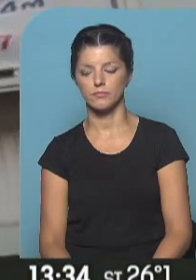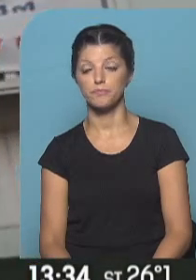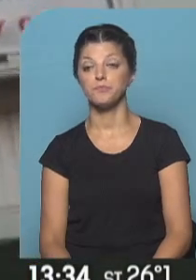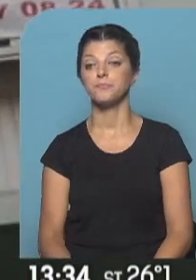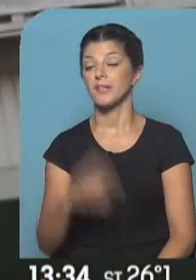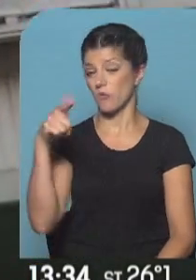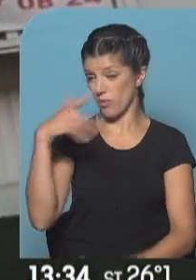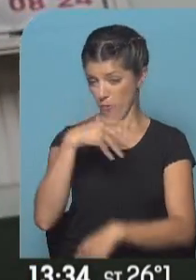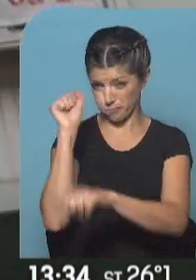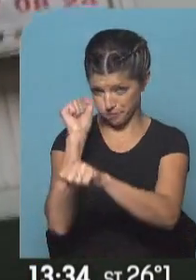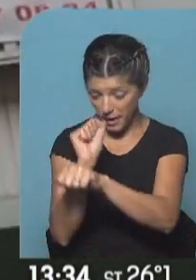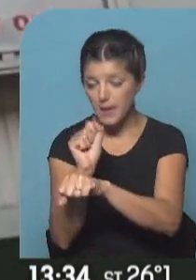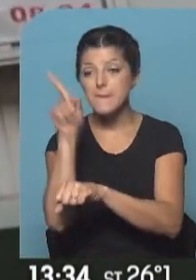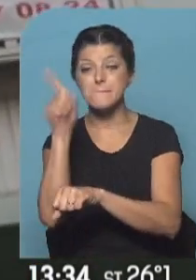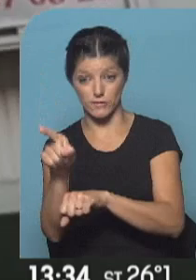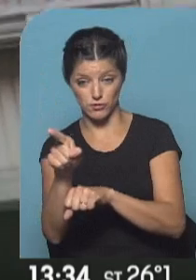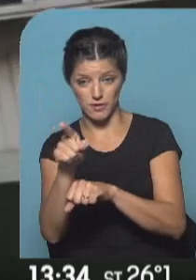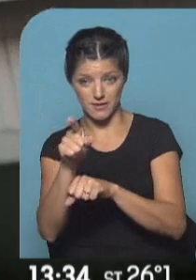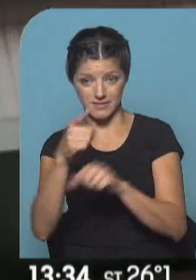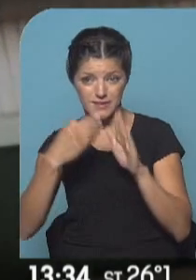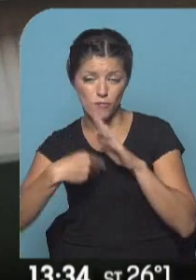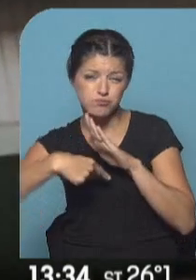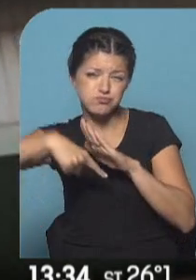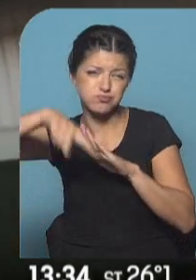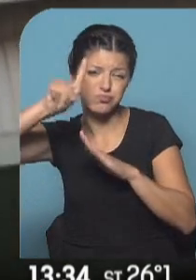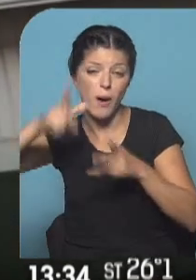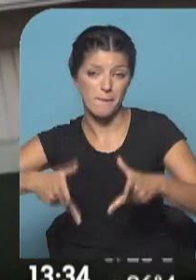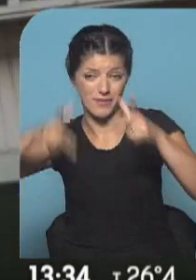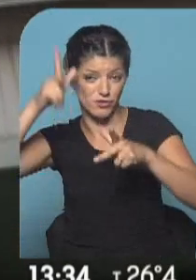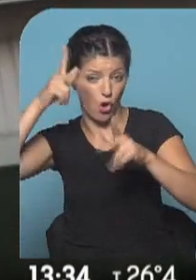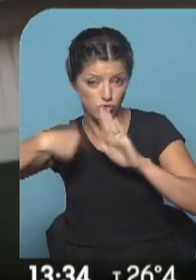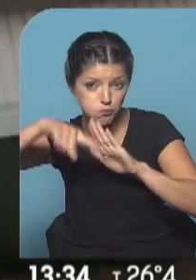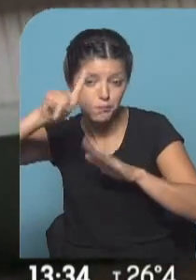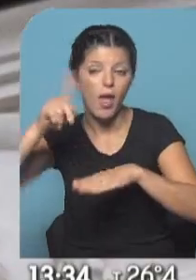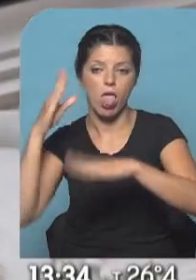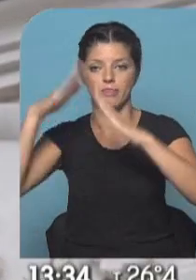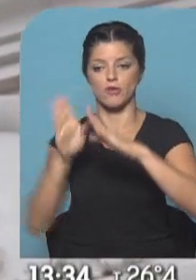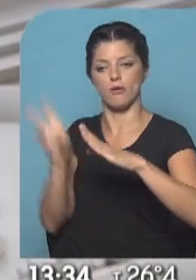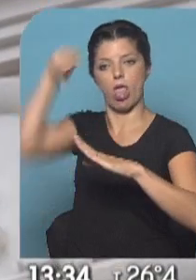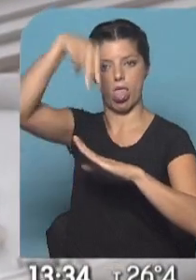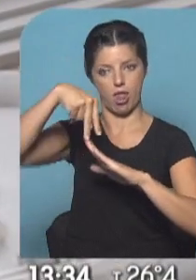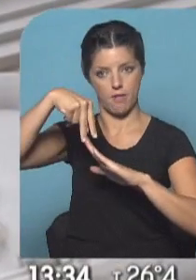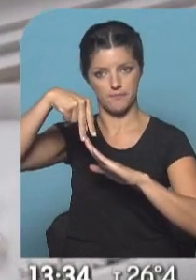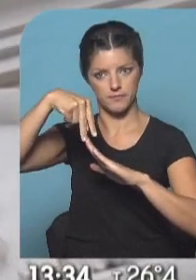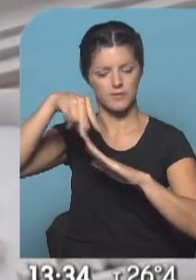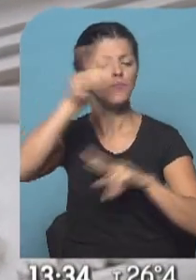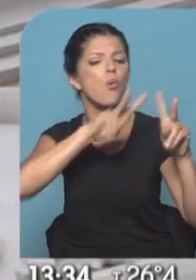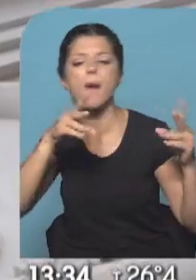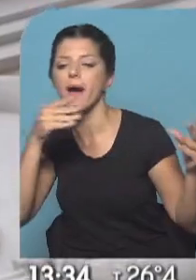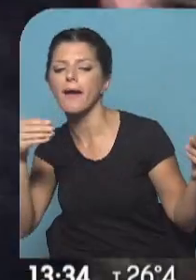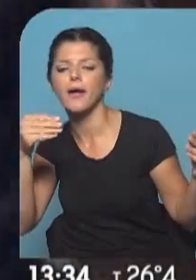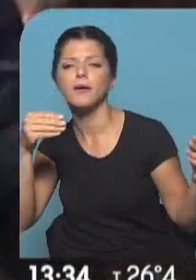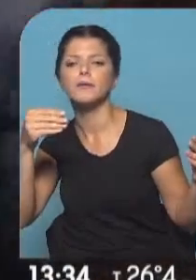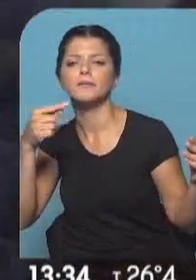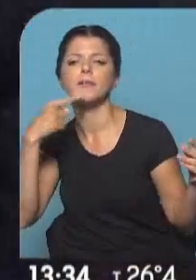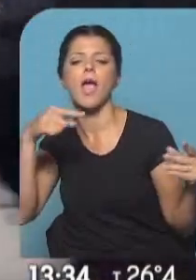lo detuvieron, Saakashvili subió al tejado de su edificio de 8 plantas en la calle Kostelnaya de Kiev, buscando generar una protesta a